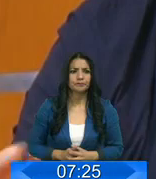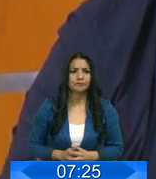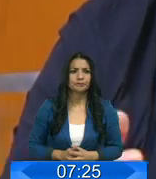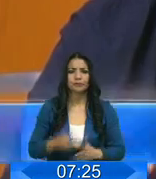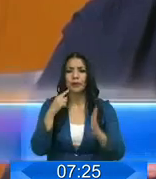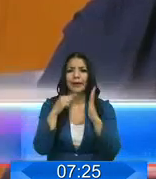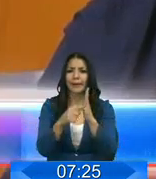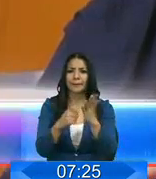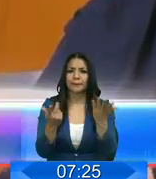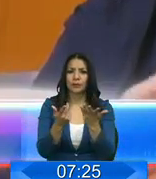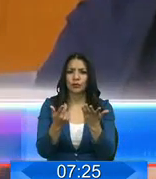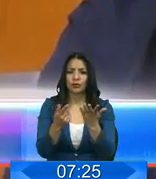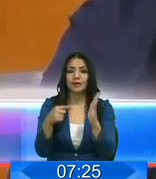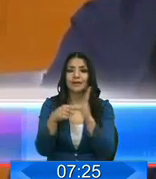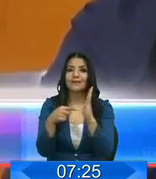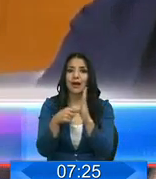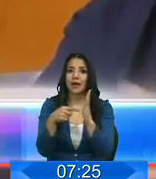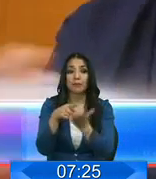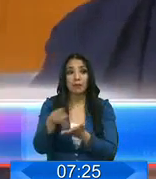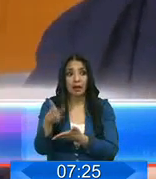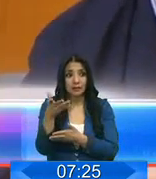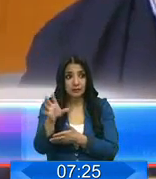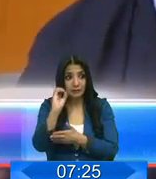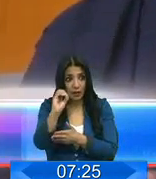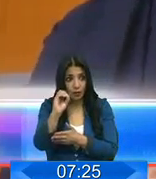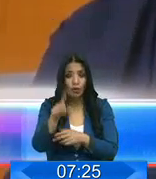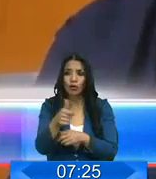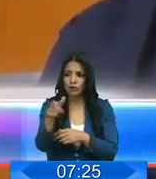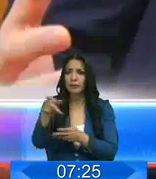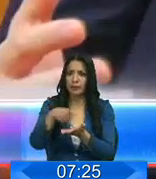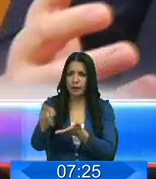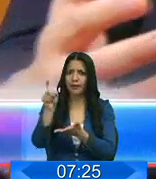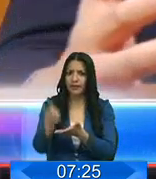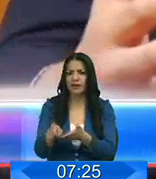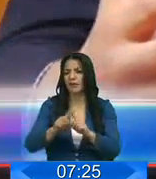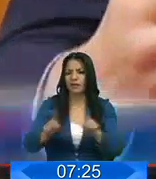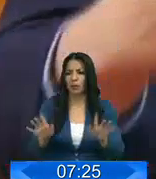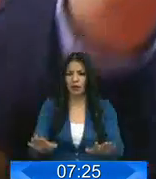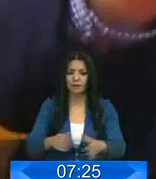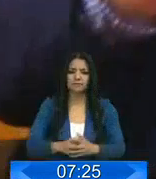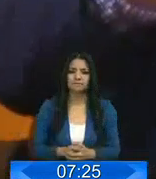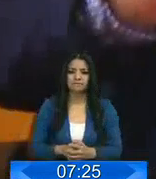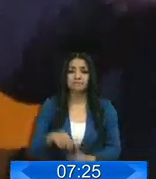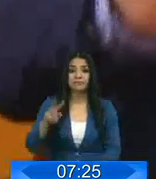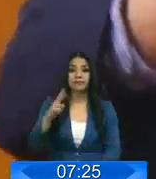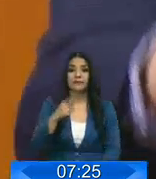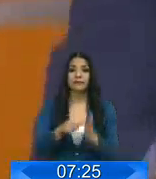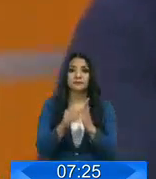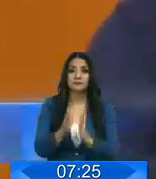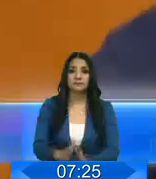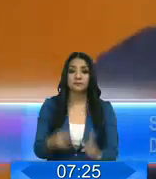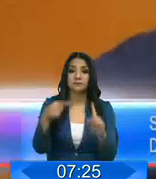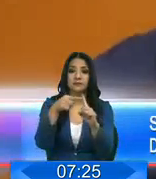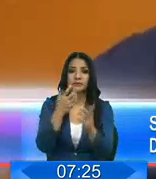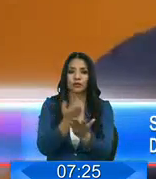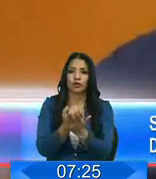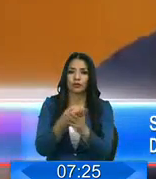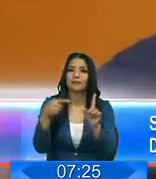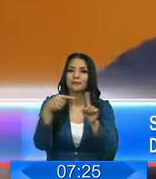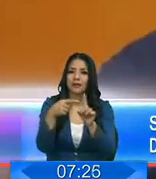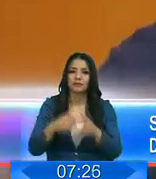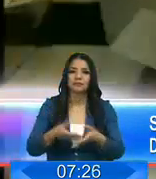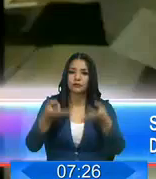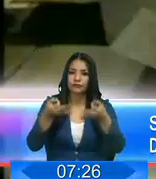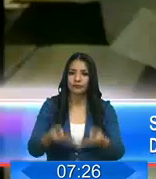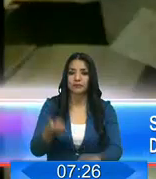ejemplo, exenciones del IVA que no deberían tener, otras que sí deberían tener y que no tienen. El viceministro de Economía, Santiago Caviedes, confirmó que de